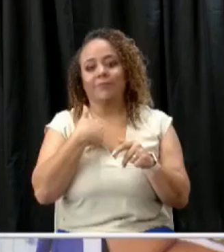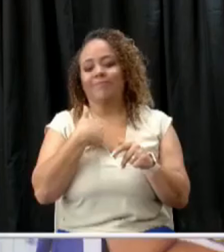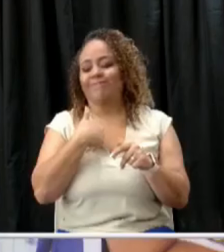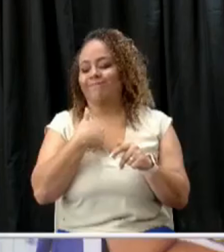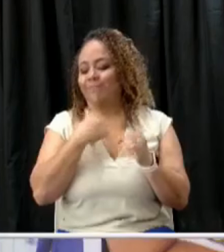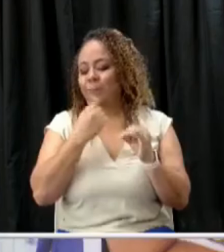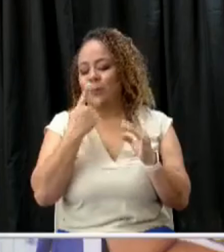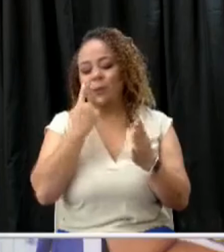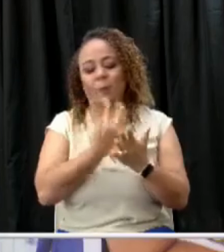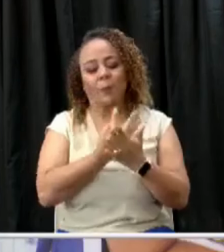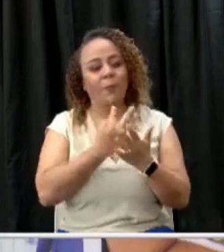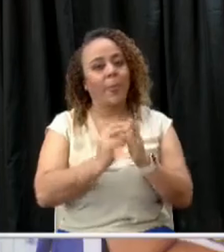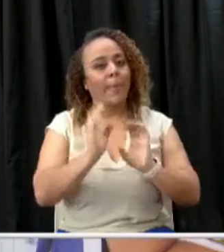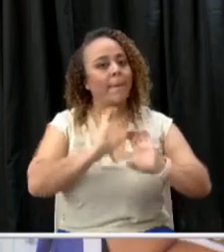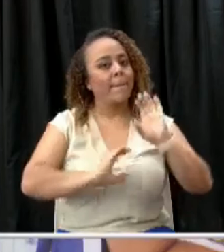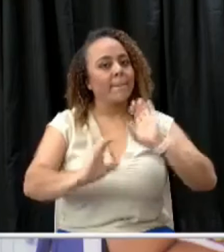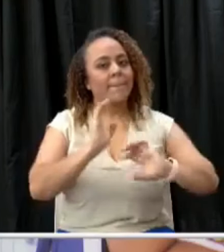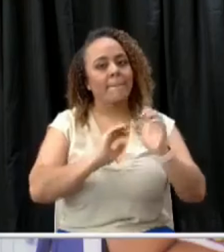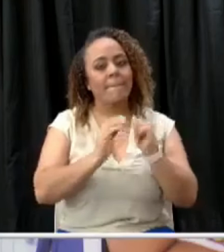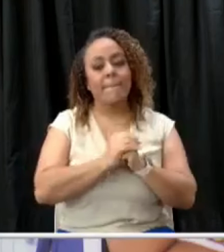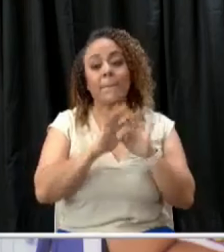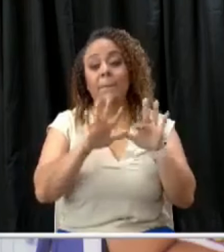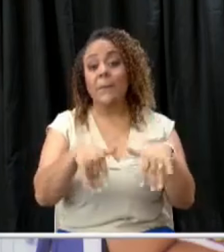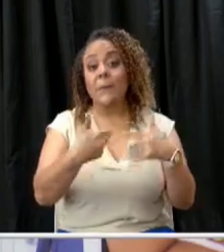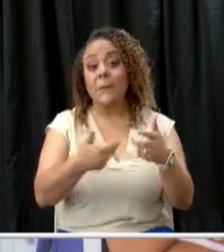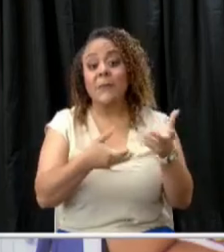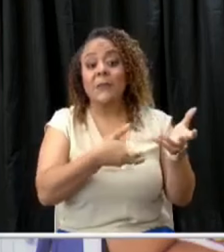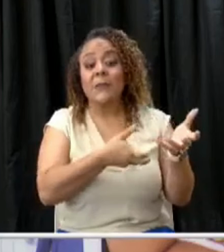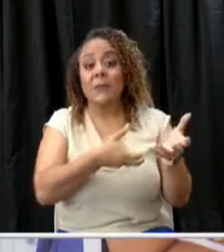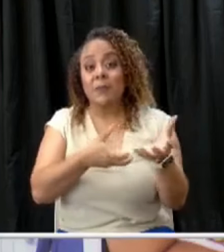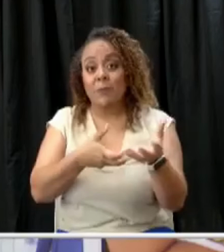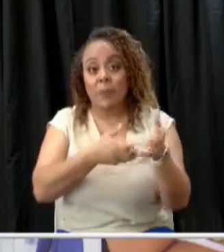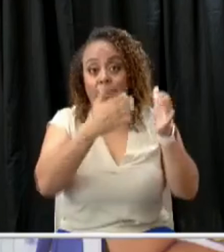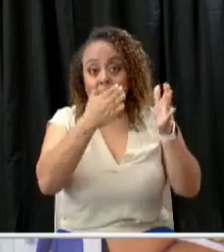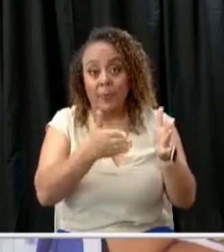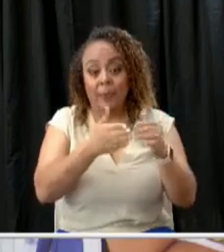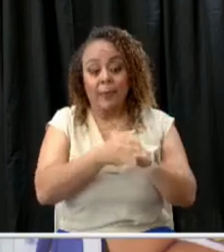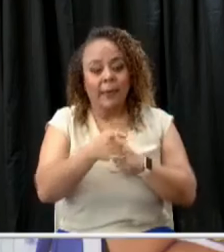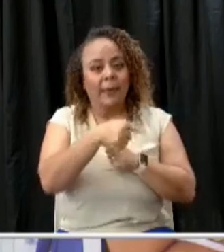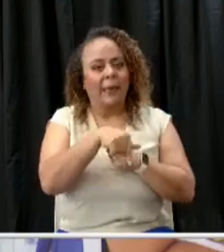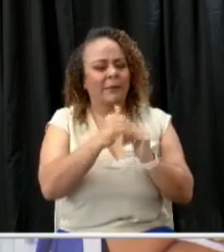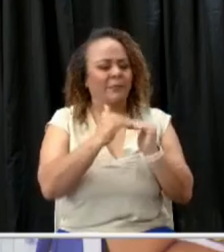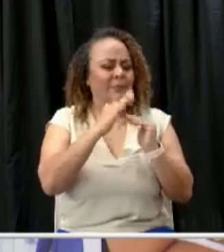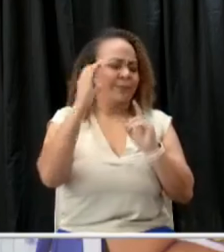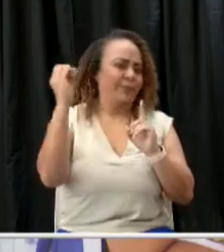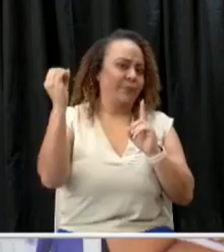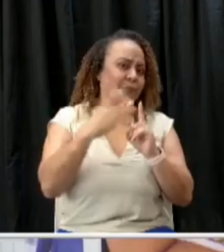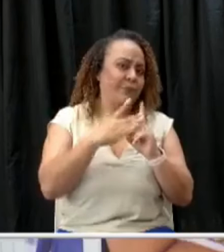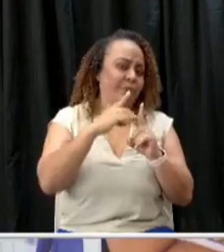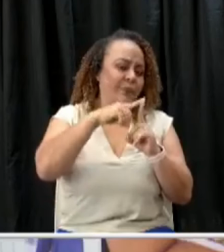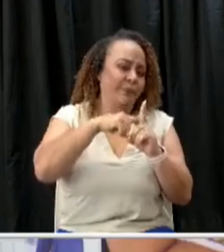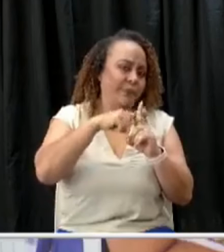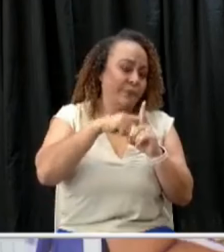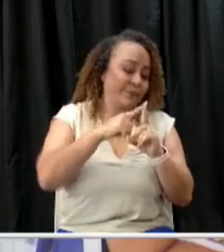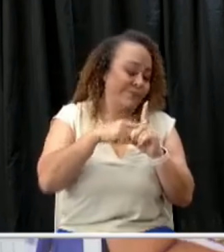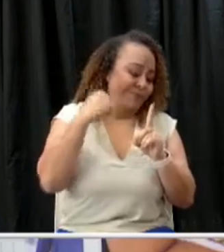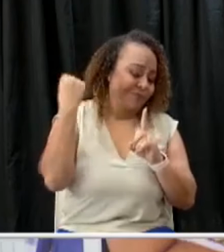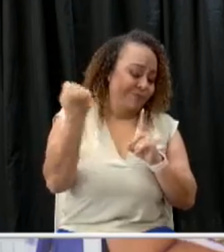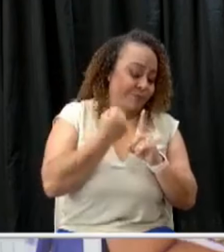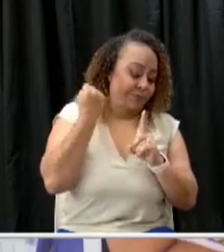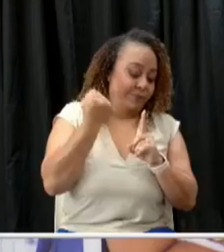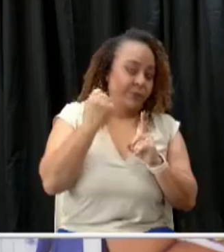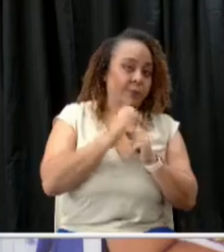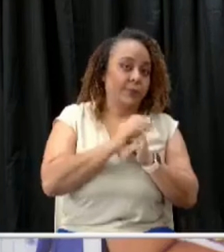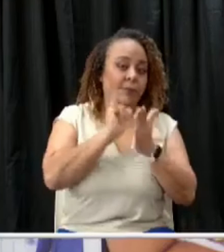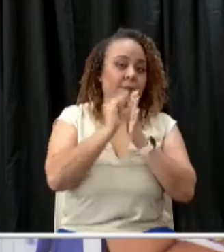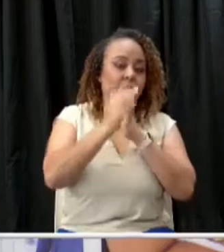mucha evidencia científica de cómo los bomberos están sobreexpuestos a altas temperaturas, sobre todo